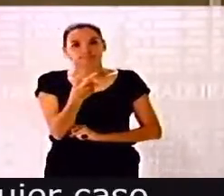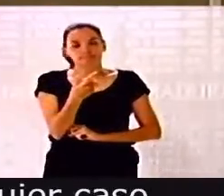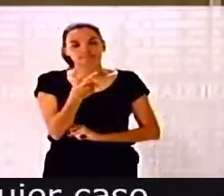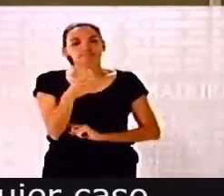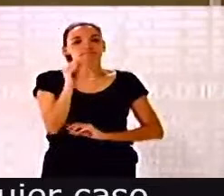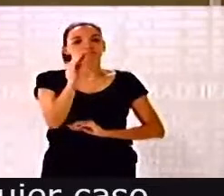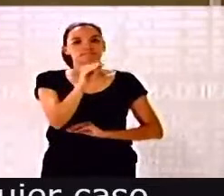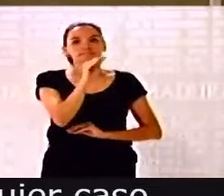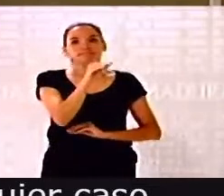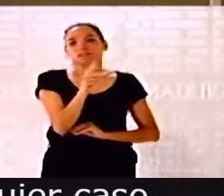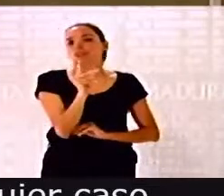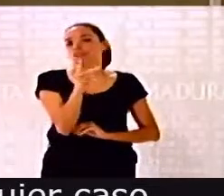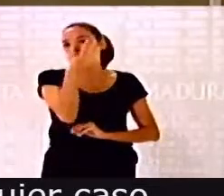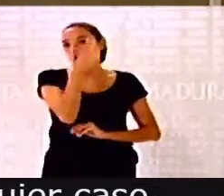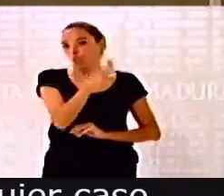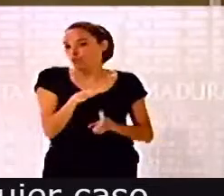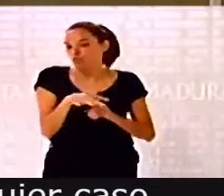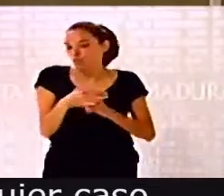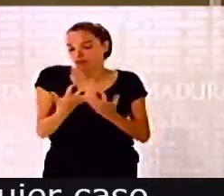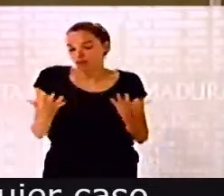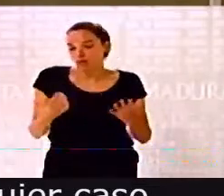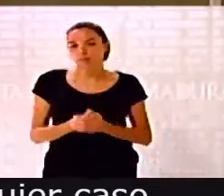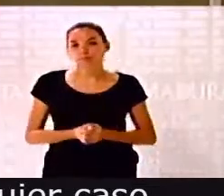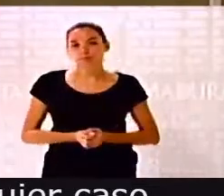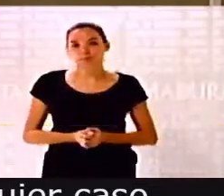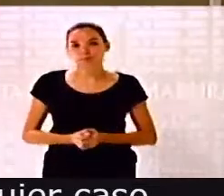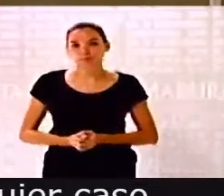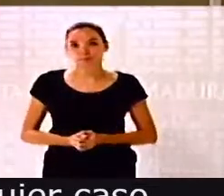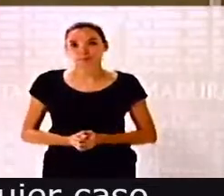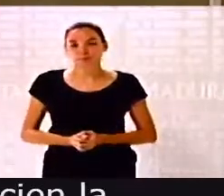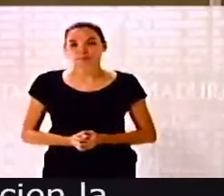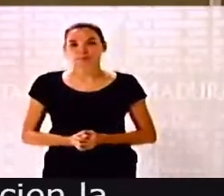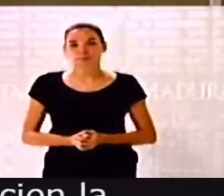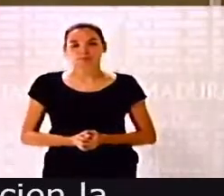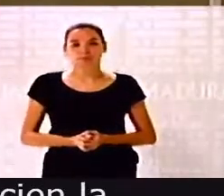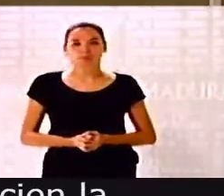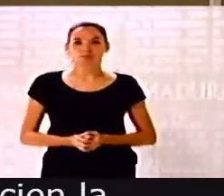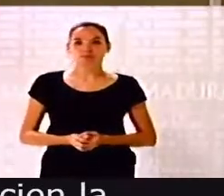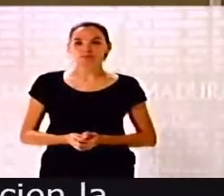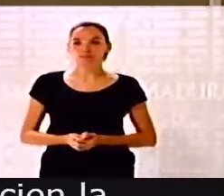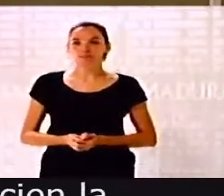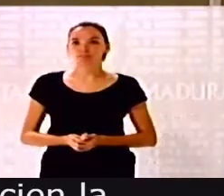ámbito laboral y denuncien la situación si es que se está produciendo eso, ¿no?